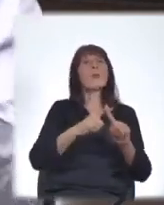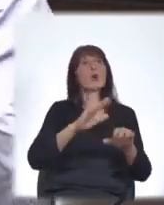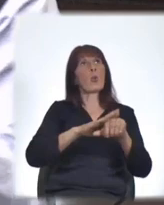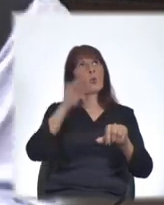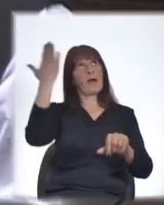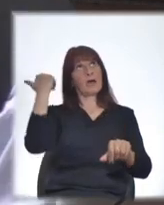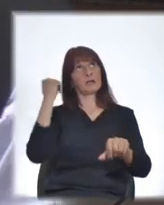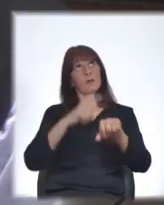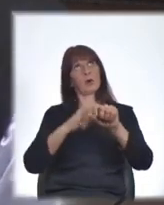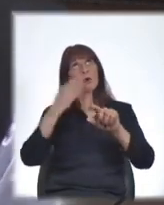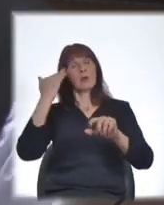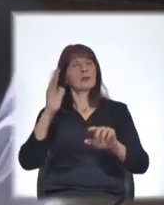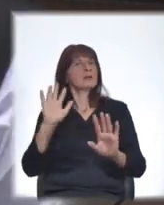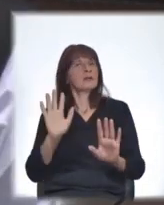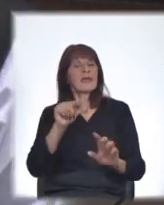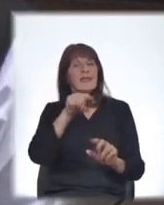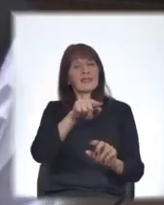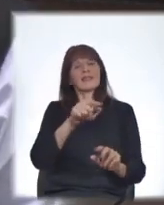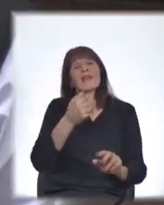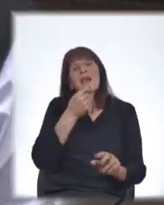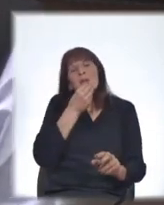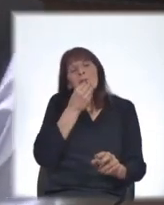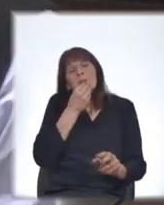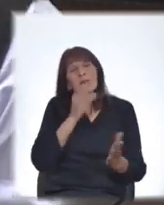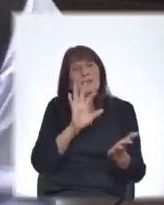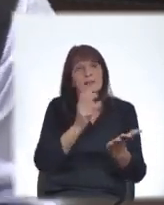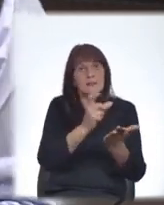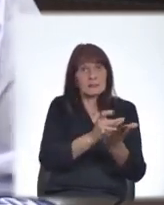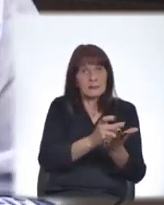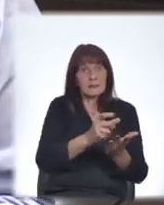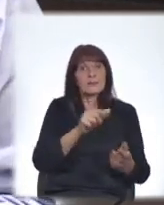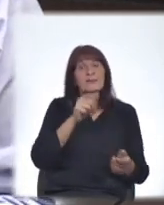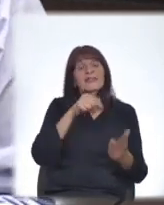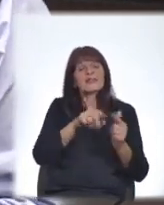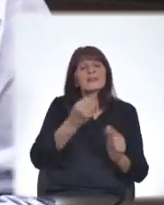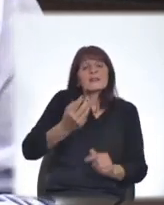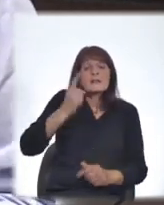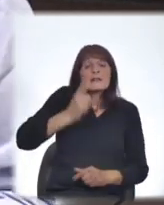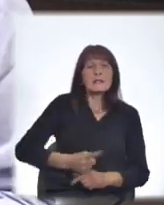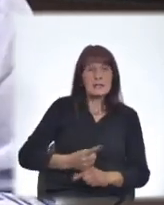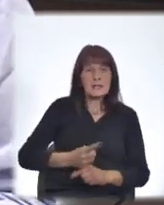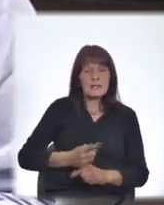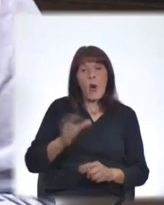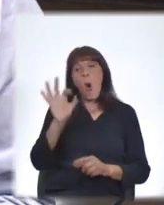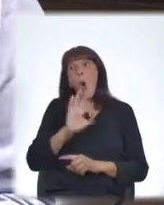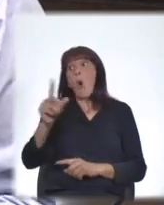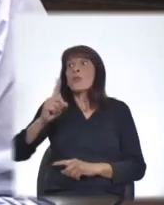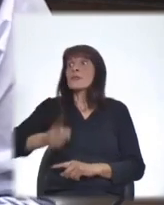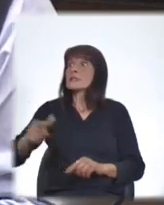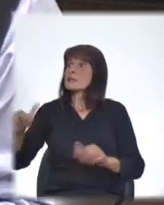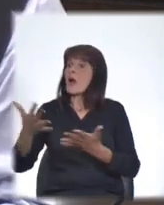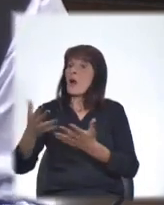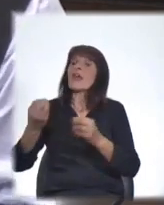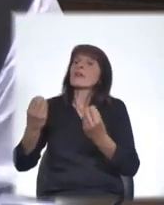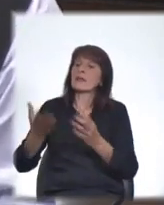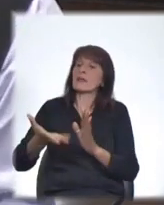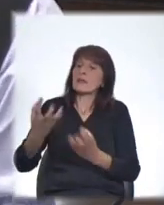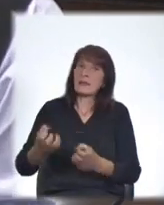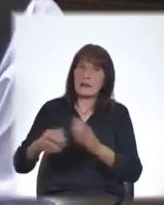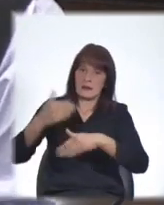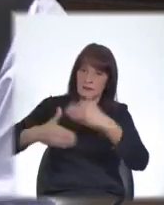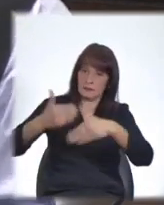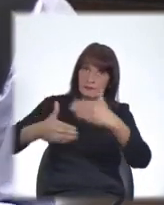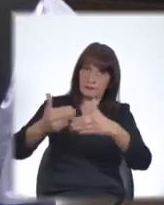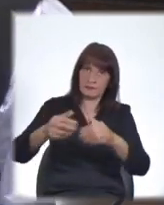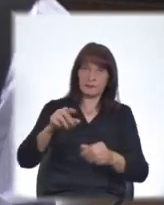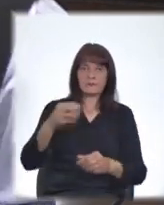Y a razón de ello tratan de justificar lo que han decidido y decidieron llevar adelante, que es el achicamiento